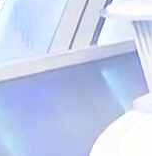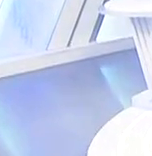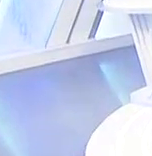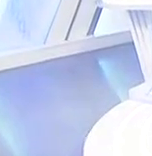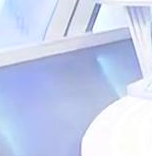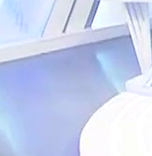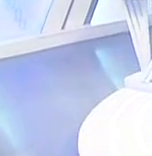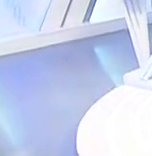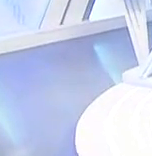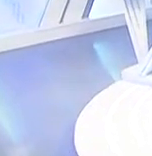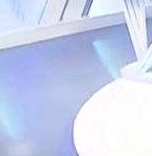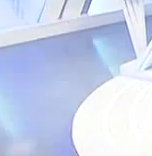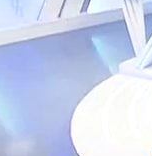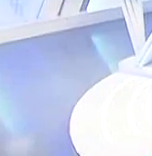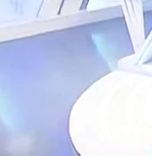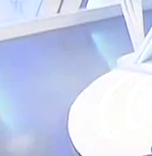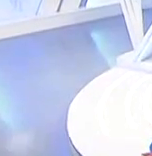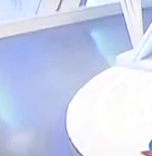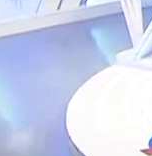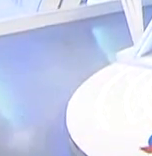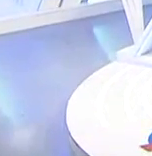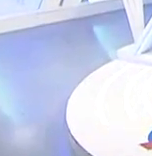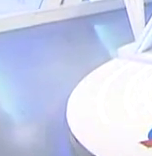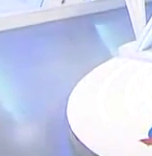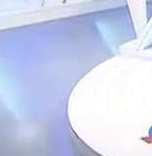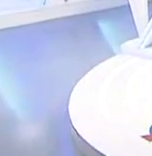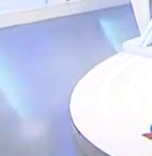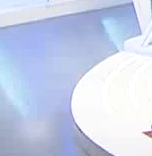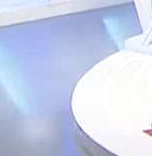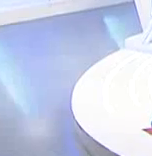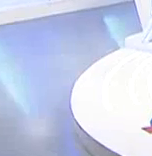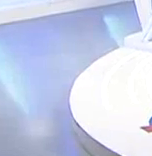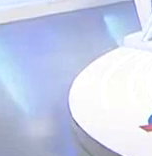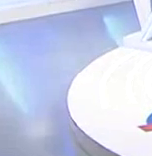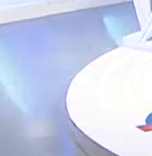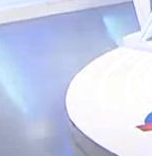Para más información, síguenos en